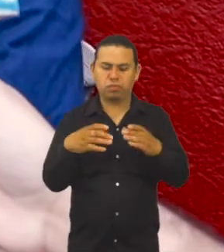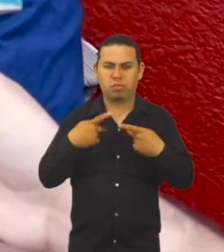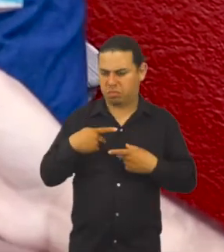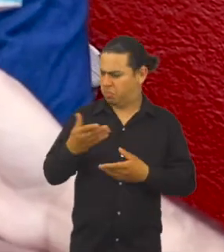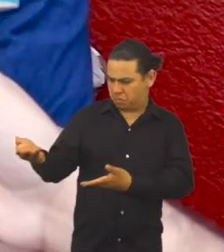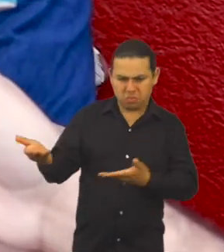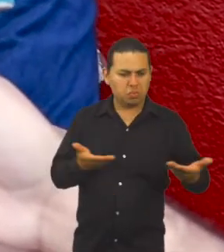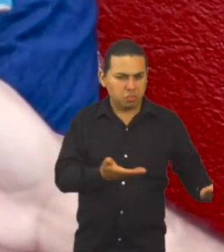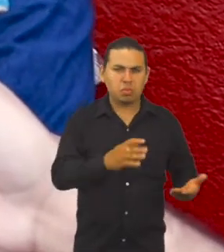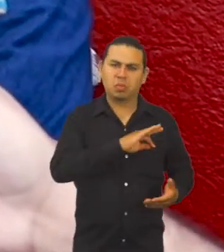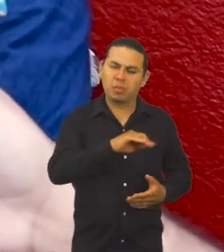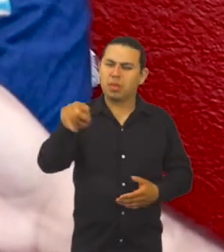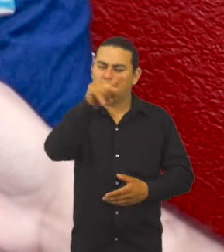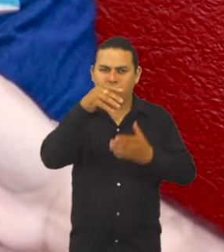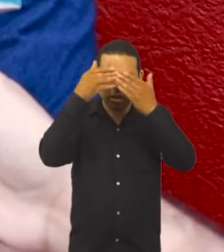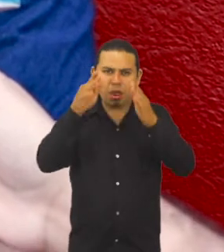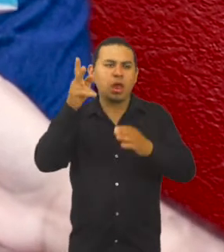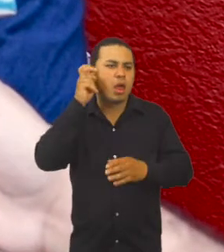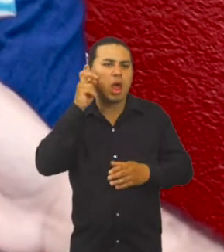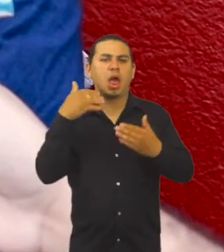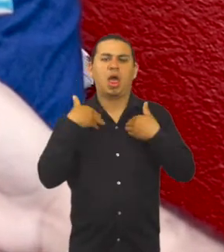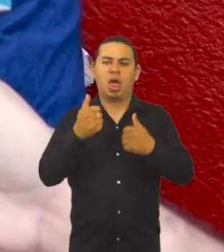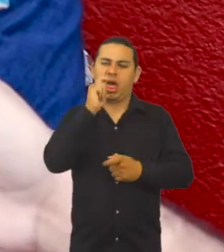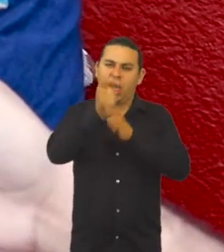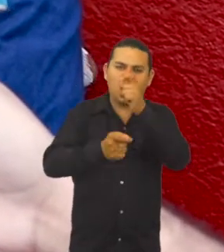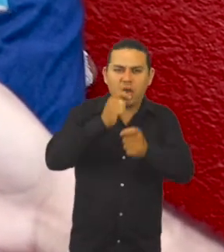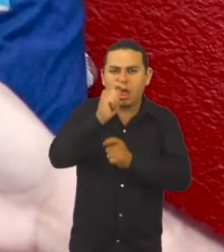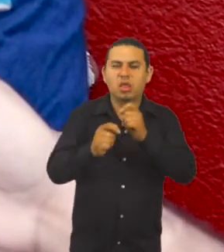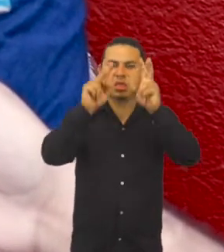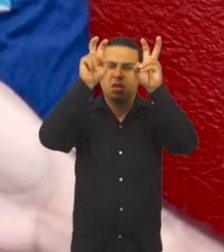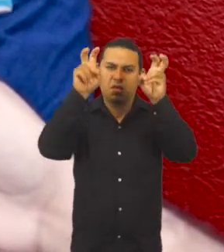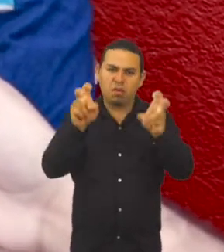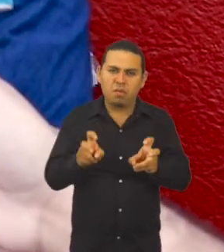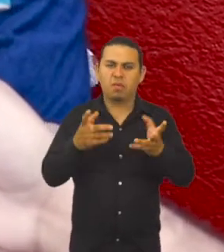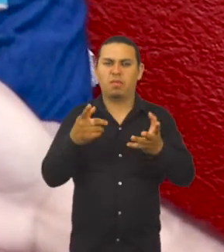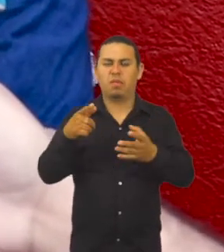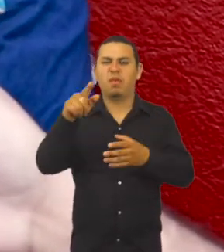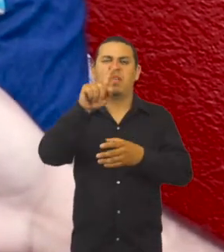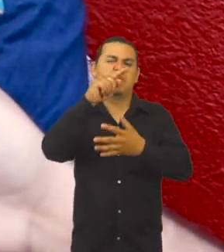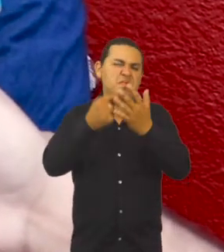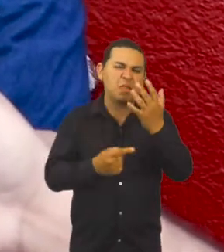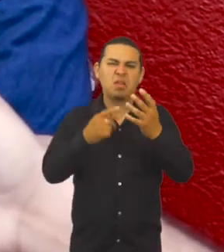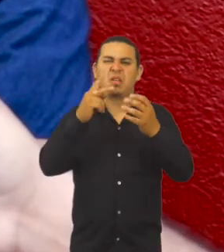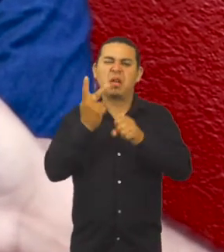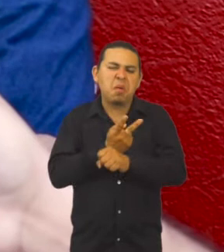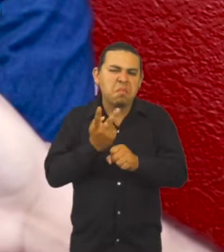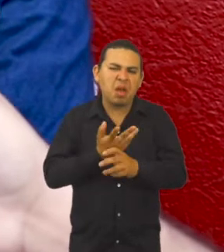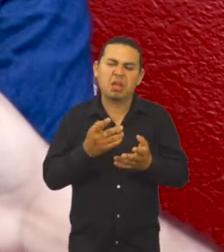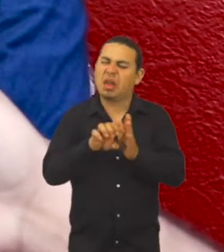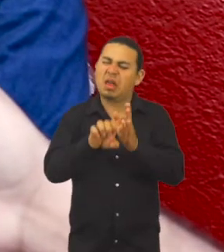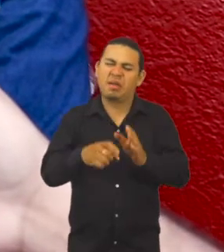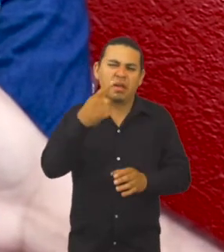Públicos, o sea, digo, abiertos a la sociedad, en donde puedan escuchar y puedan debatirse ciertos temas que nos competen a todos ahora, ¿no?